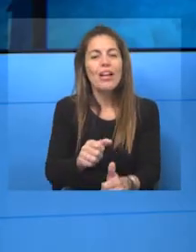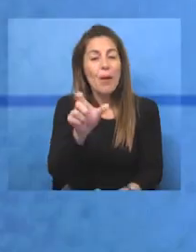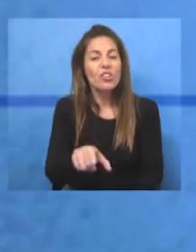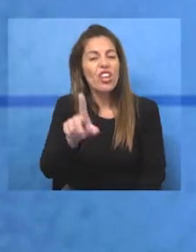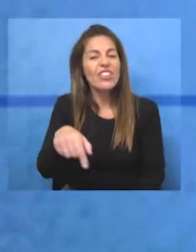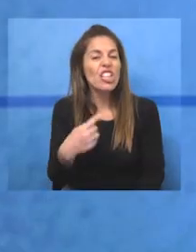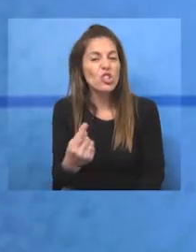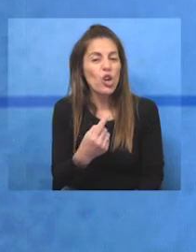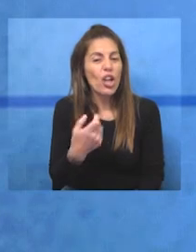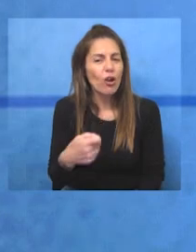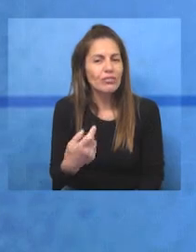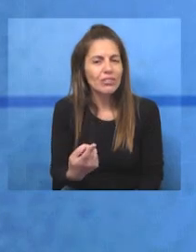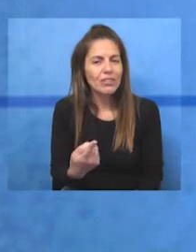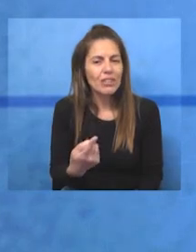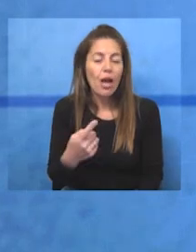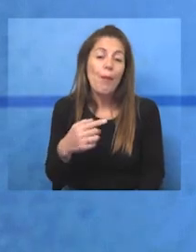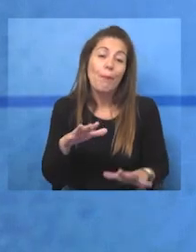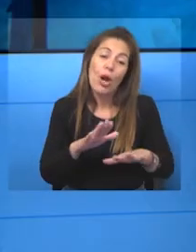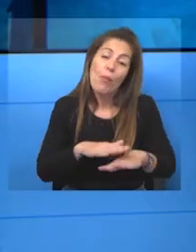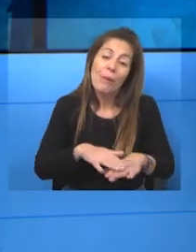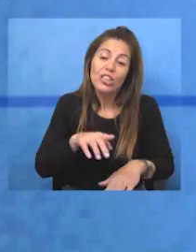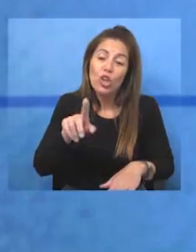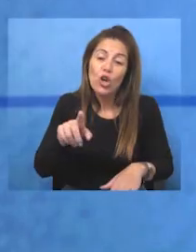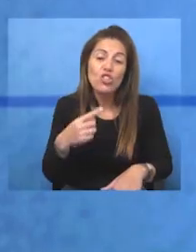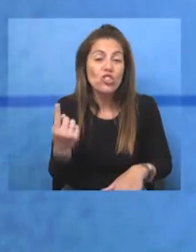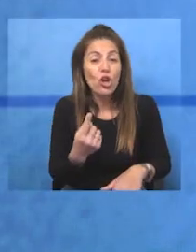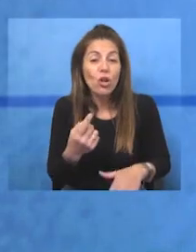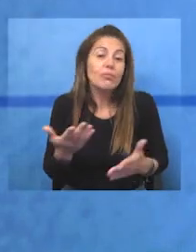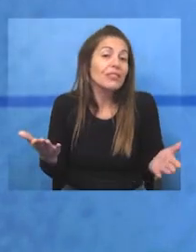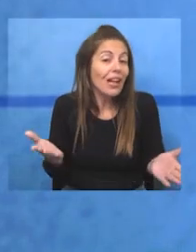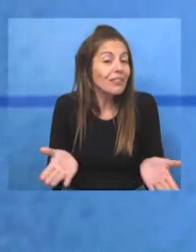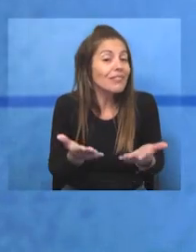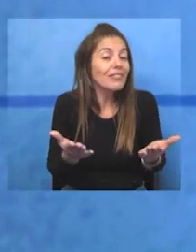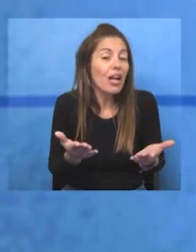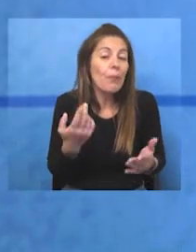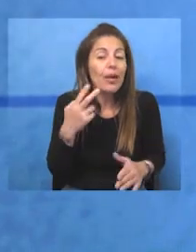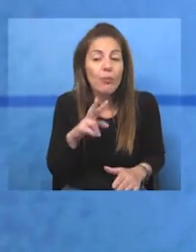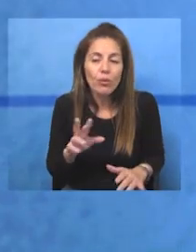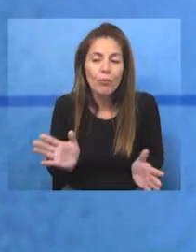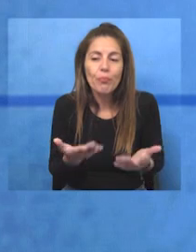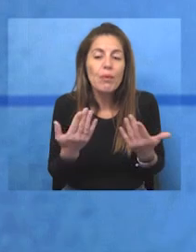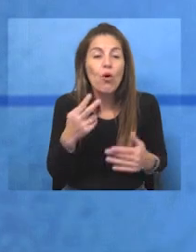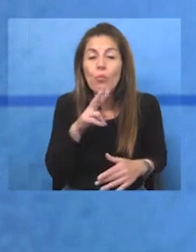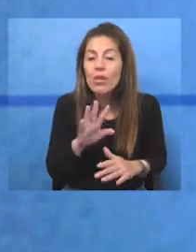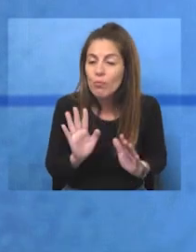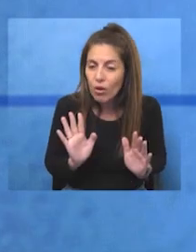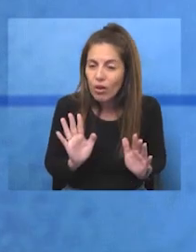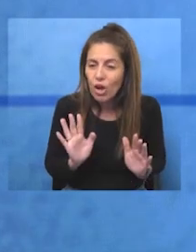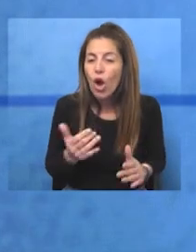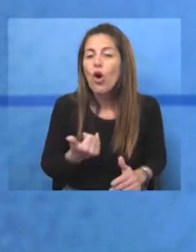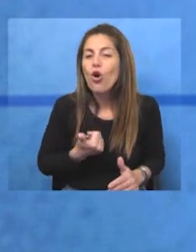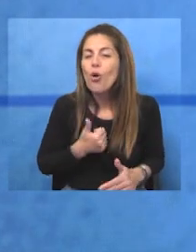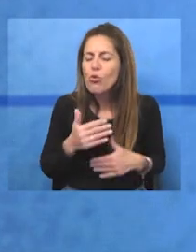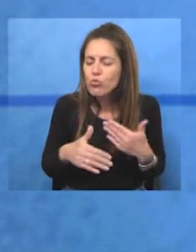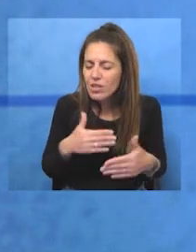con por el momento sola pero si hay a palancar iremos viendo iremos viendo ahí vamos a ver este Cómo es su